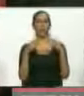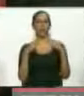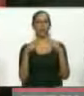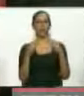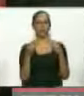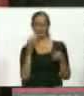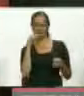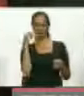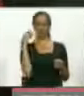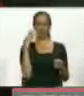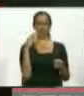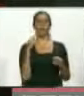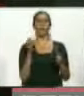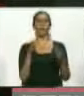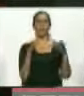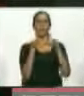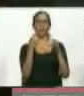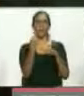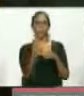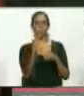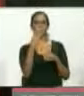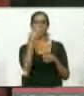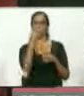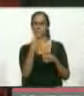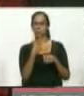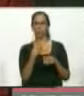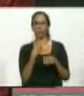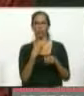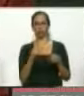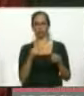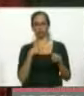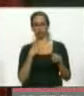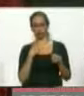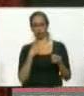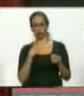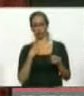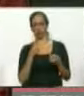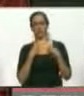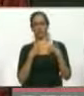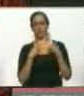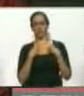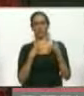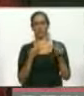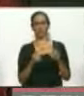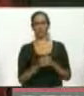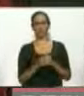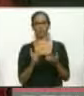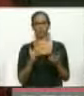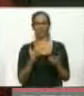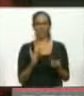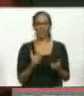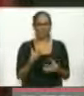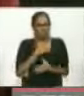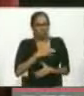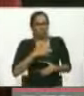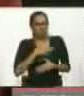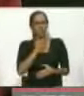sociales por estrato nulo que es pobreza que era donde yo vengo y por eso soy tan resentido social